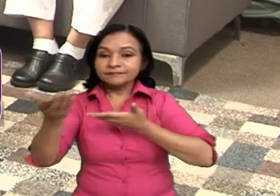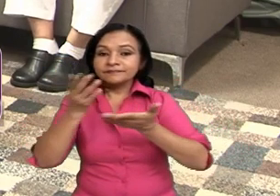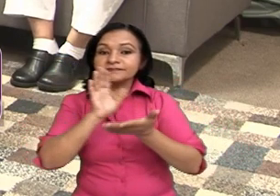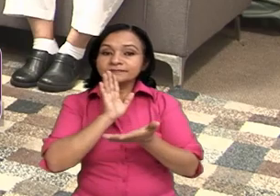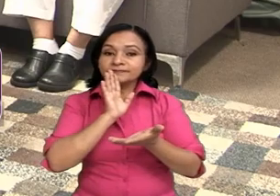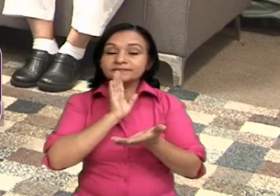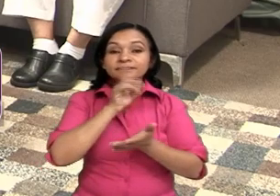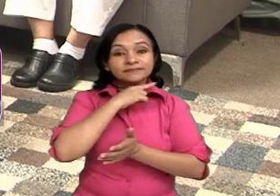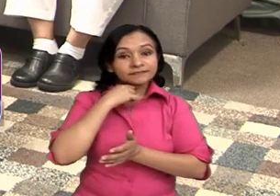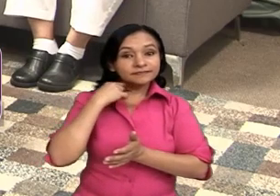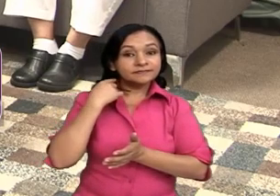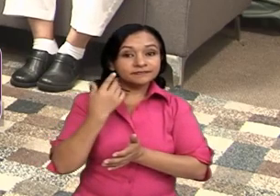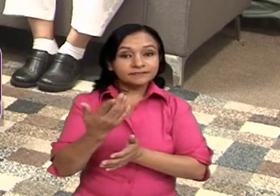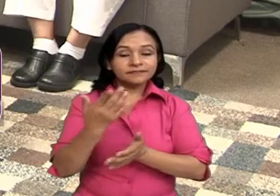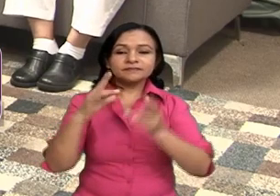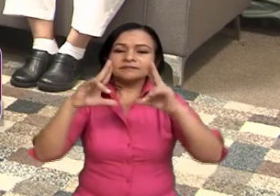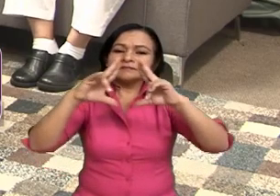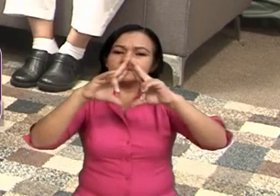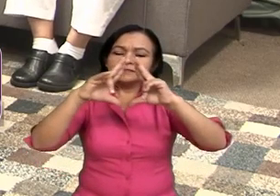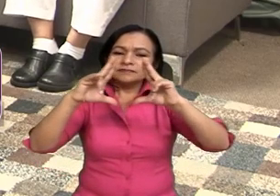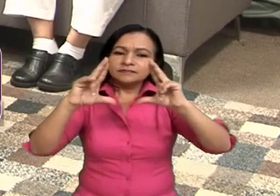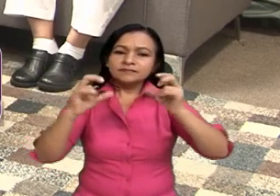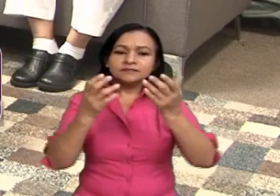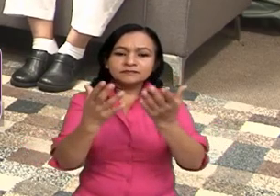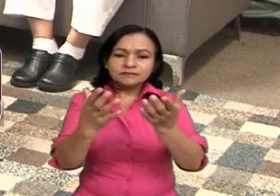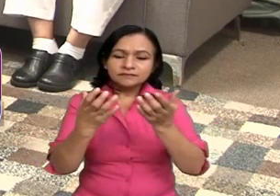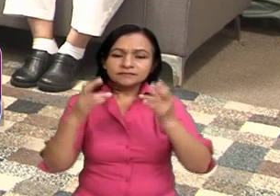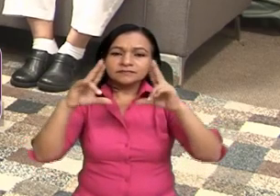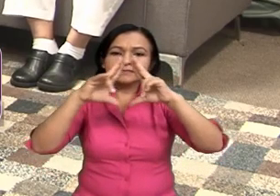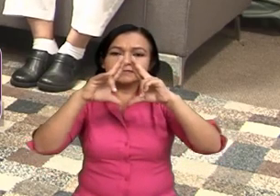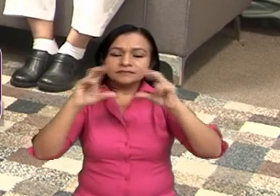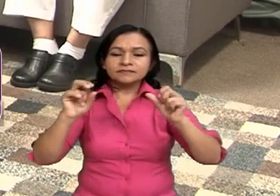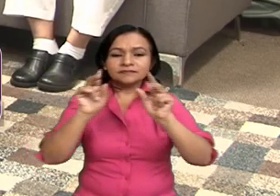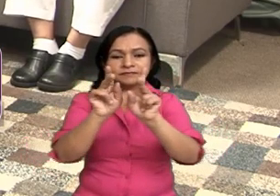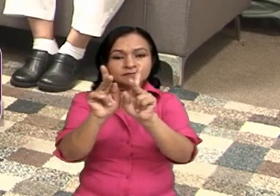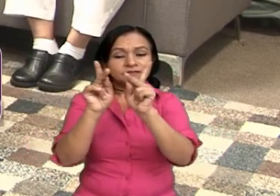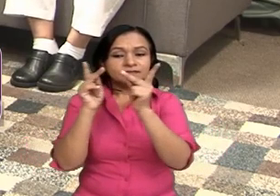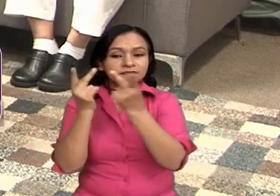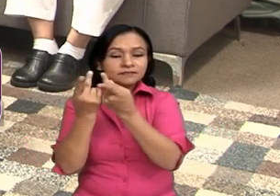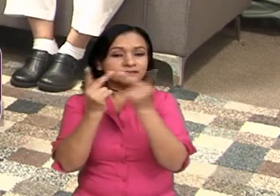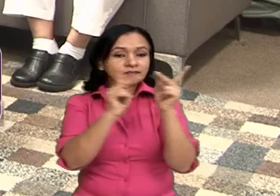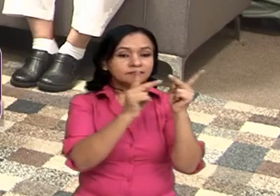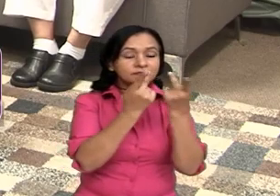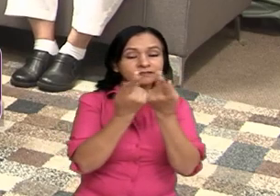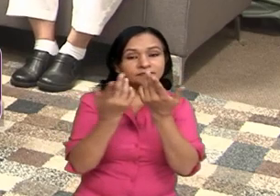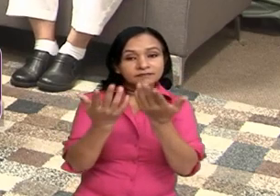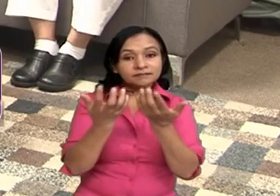verdad, que es lo que Nicaragua quiere, que es lo que el pueblo nicaragüense desea.